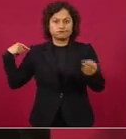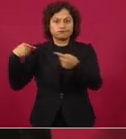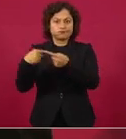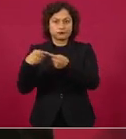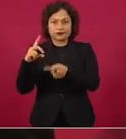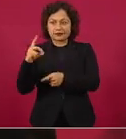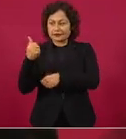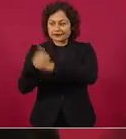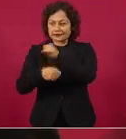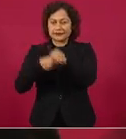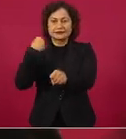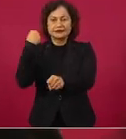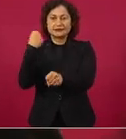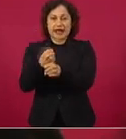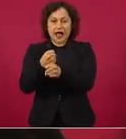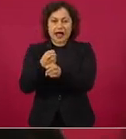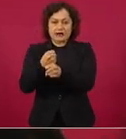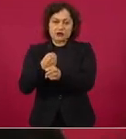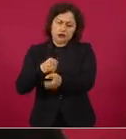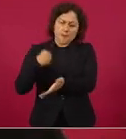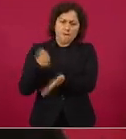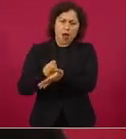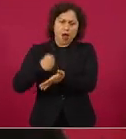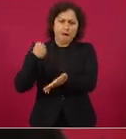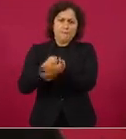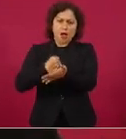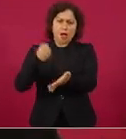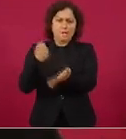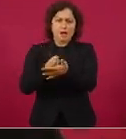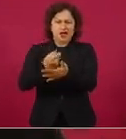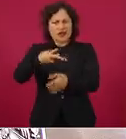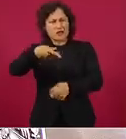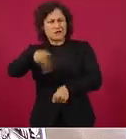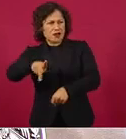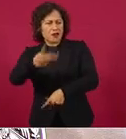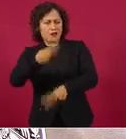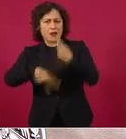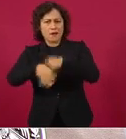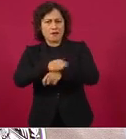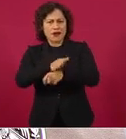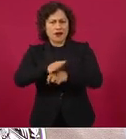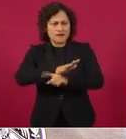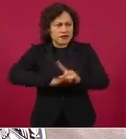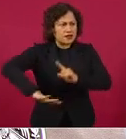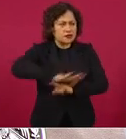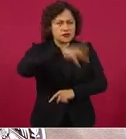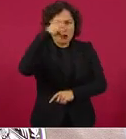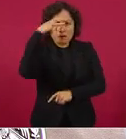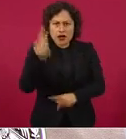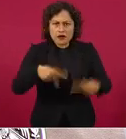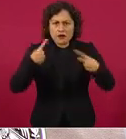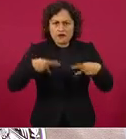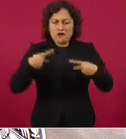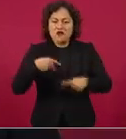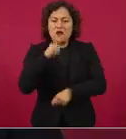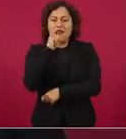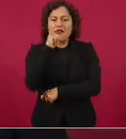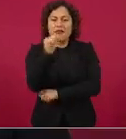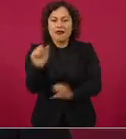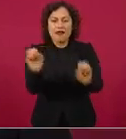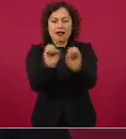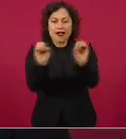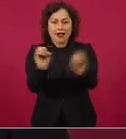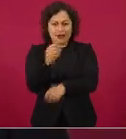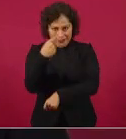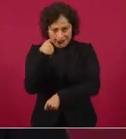se haya aprobado para beneficio del pueblo de México. Todas se aprobaron para saquear